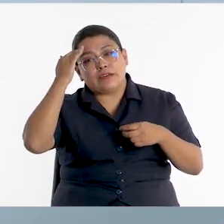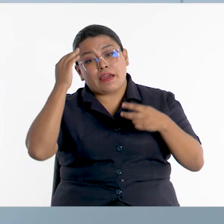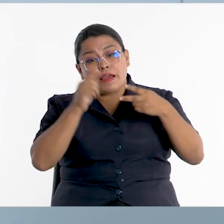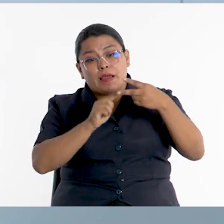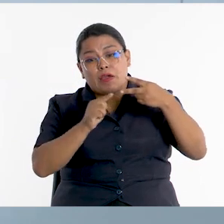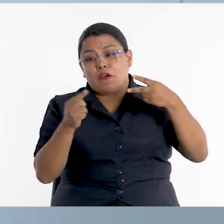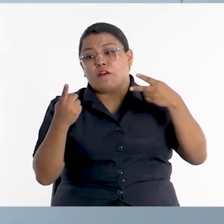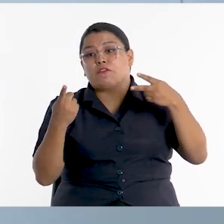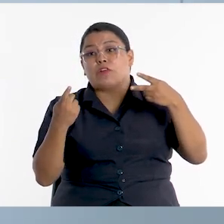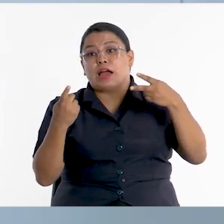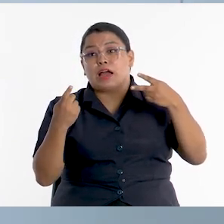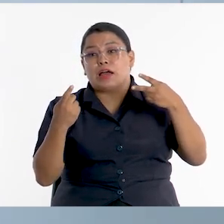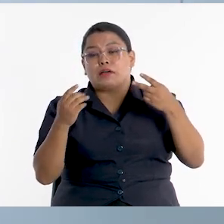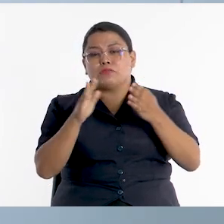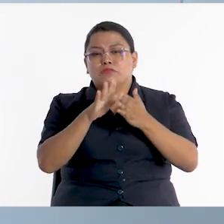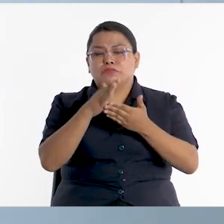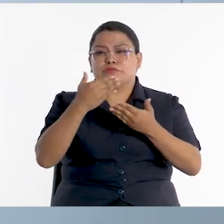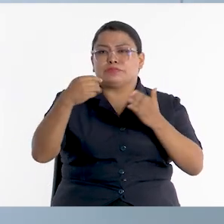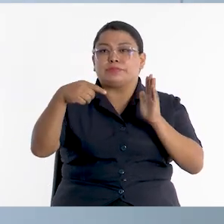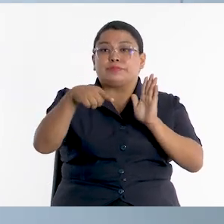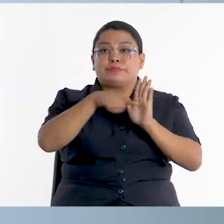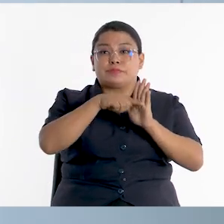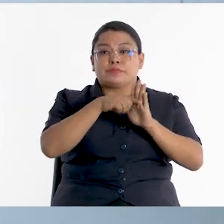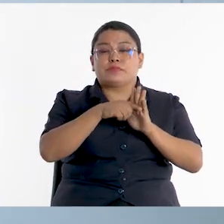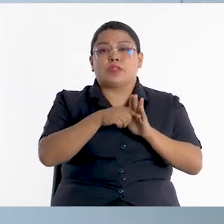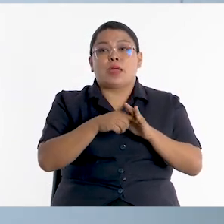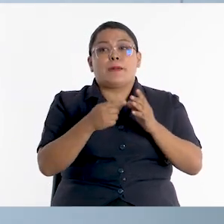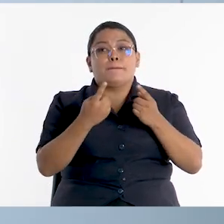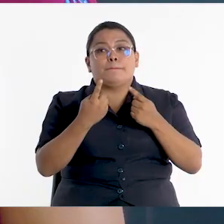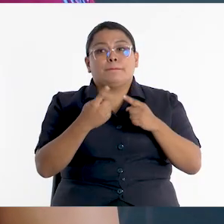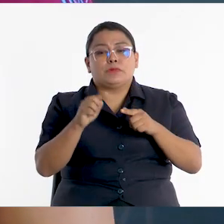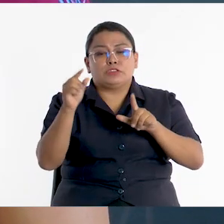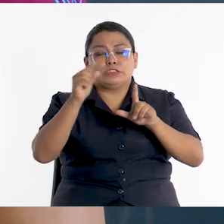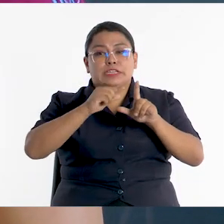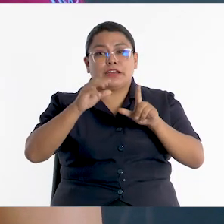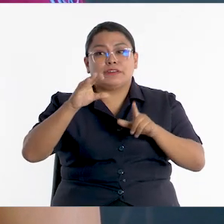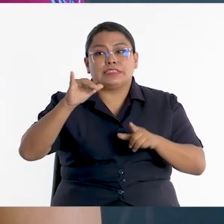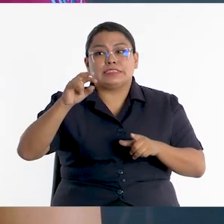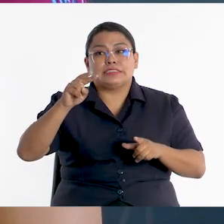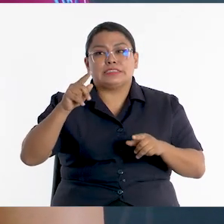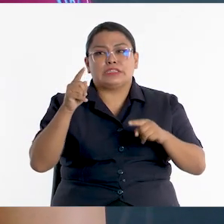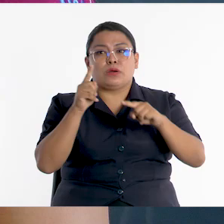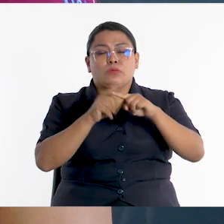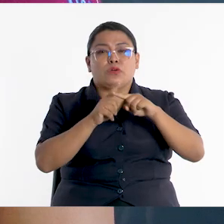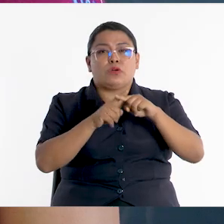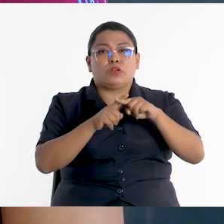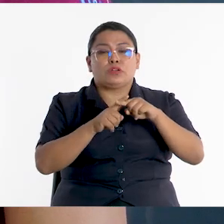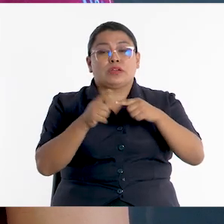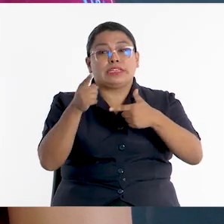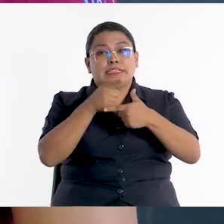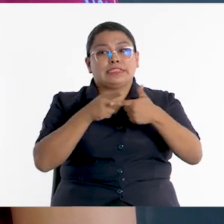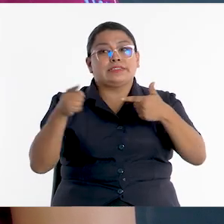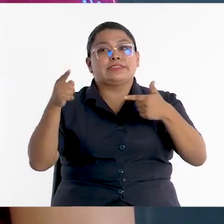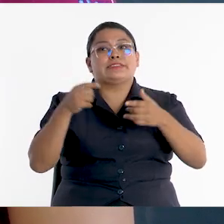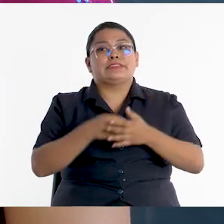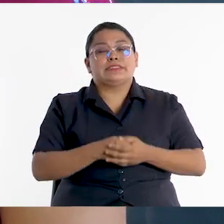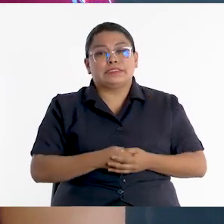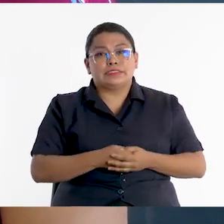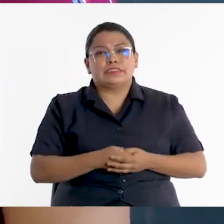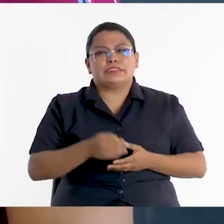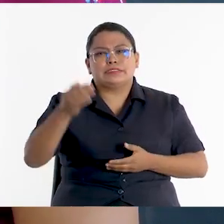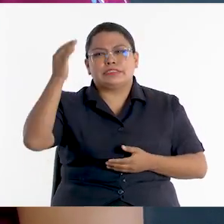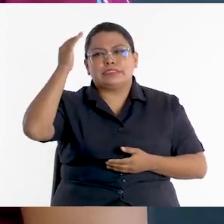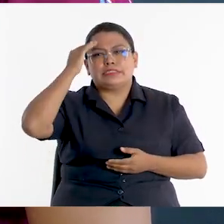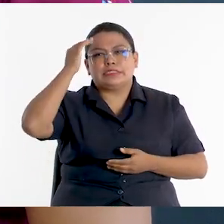la otra parte, debo de plantear una resta. En el caso de la gráfica de cinta para multiplicaciones y